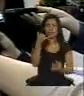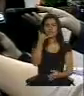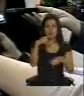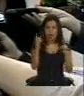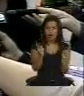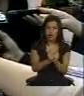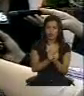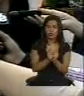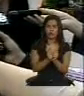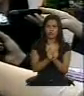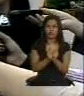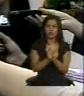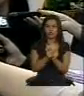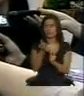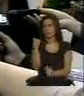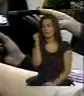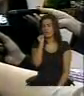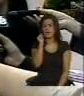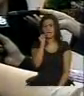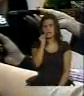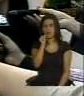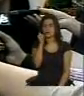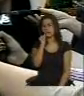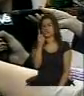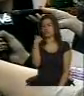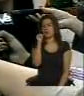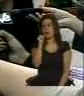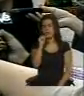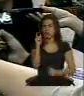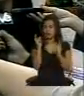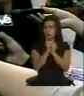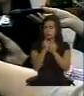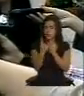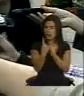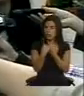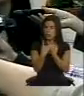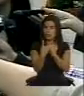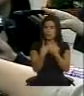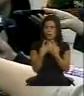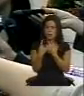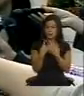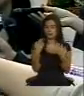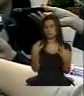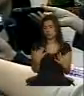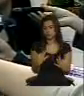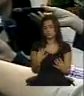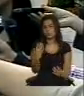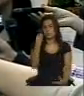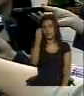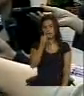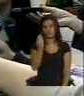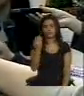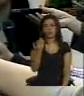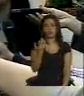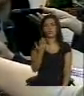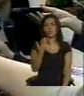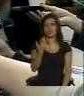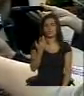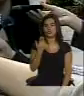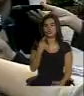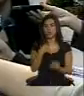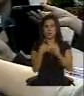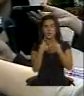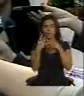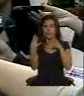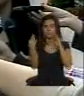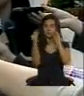breve on Saturday last, el sábado pasado, seemed to have struck y de verdad que como que compaginamos,